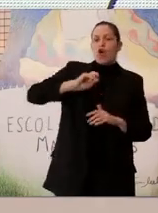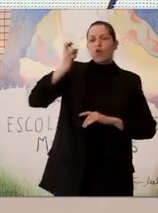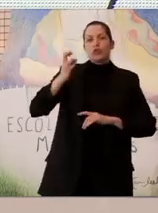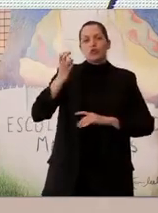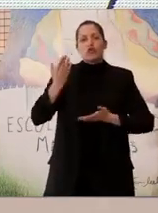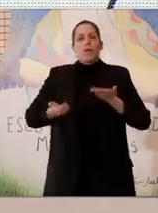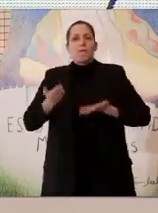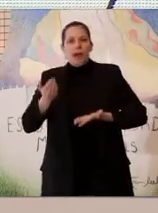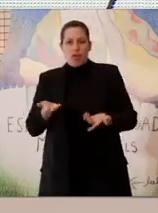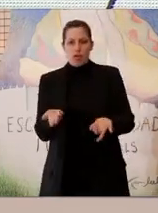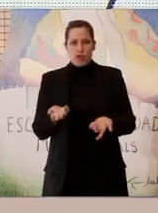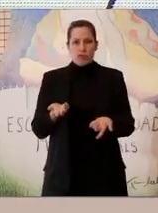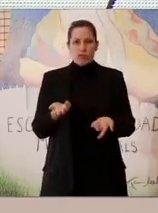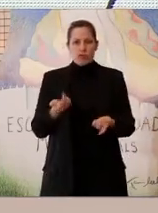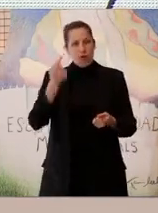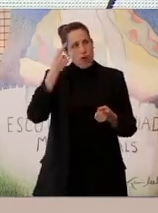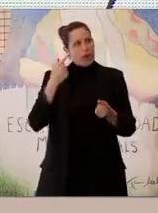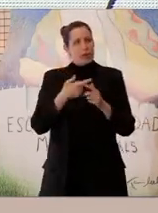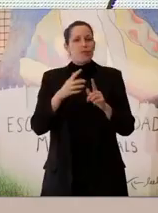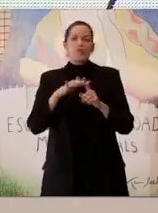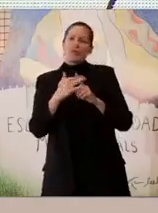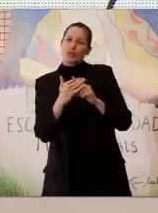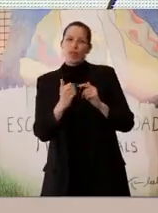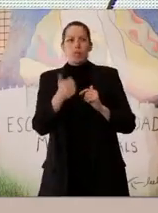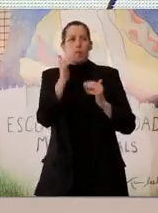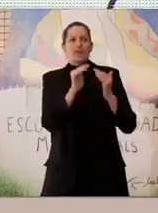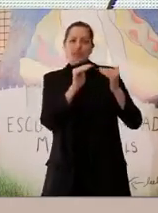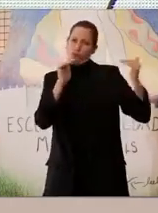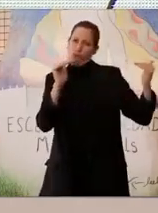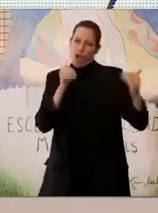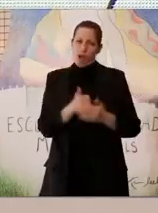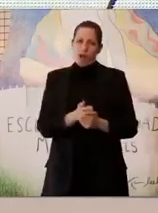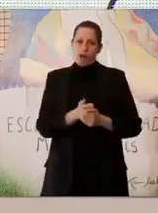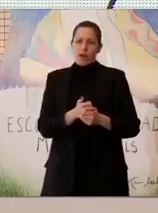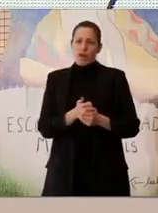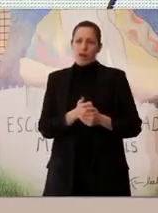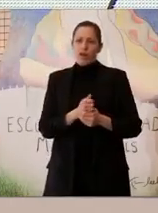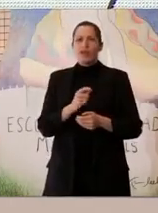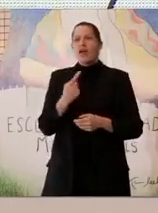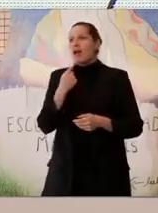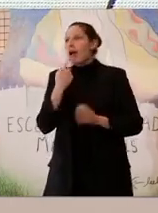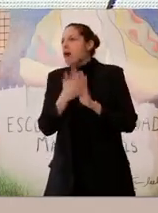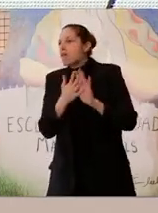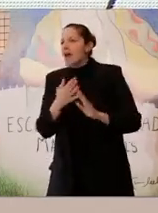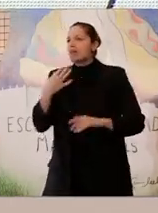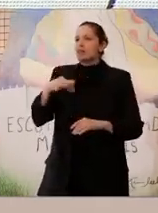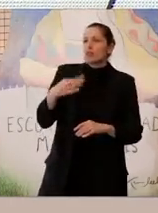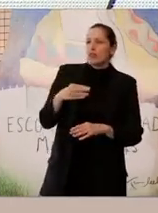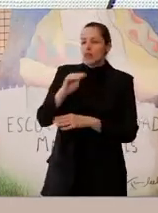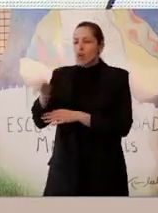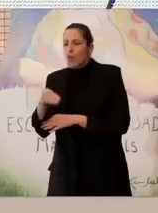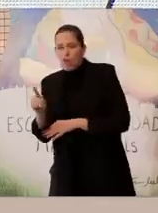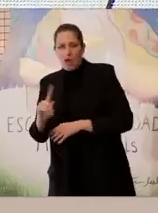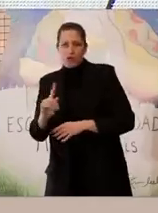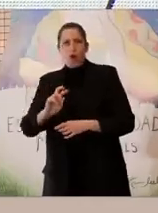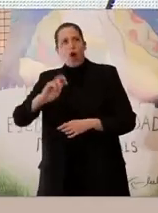más igualitaria, y ya no hablo solo de los cuidados, también de otras posibilidades, de otras sensibilidades, de otras características femeninas que son